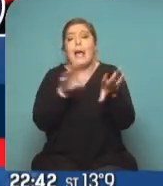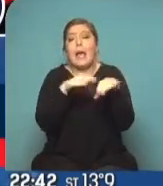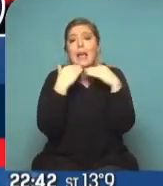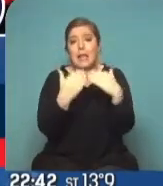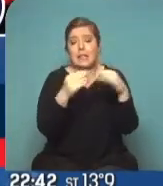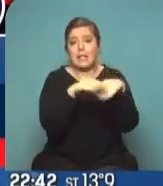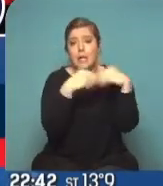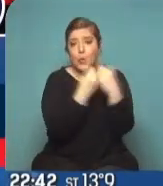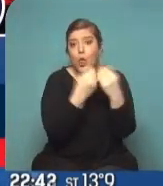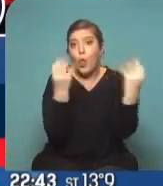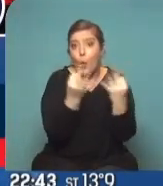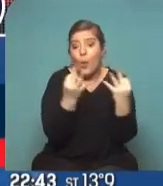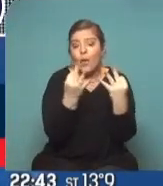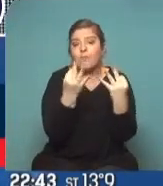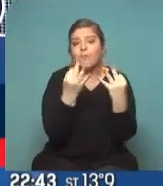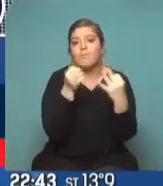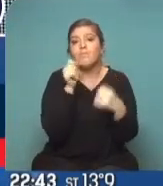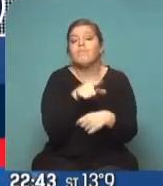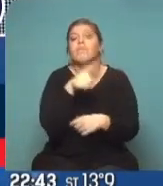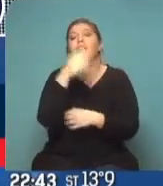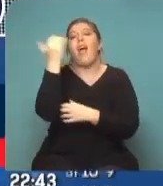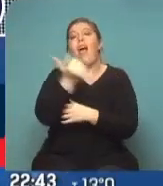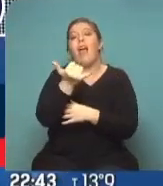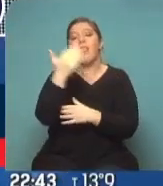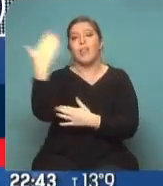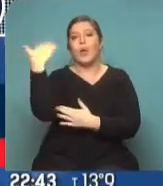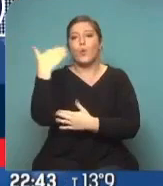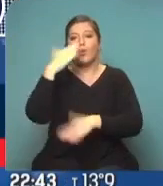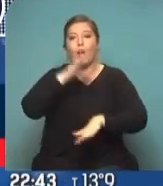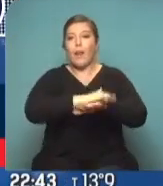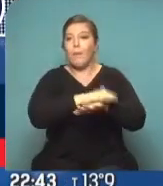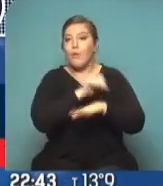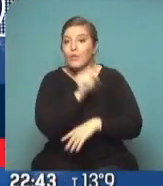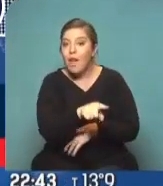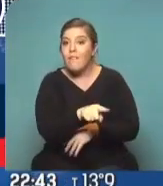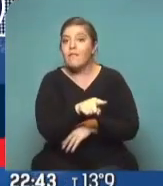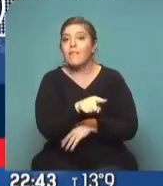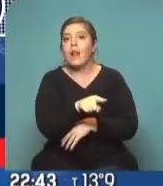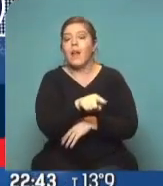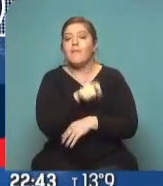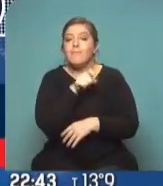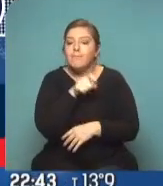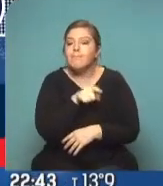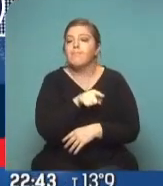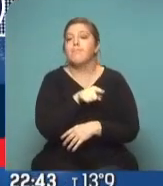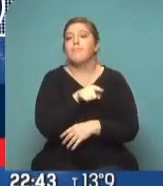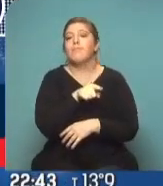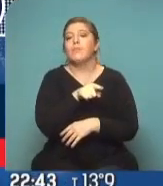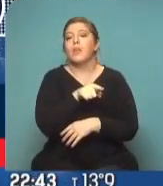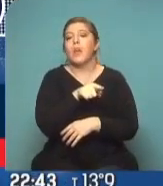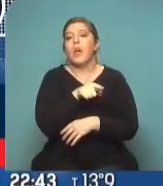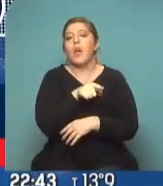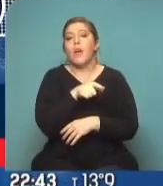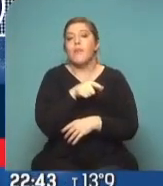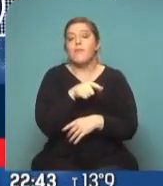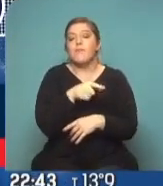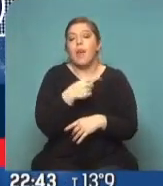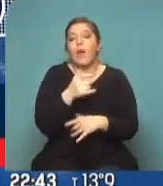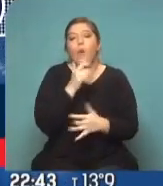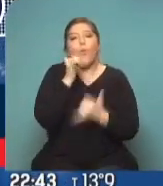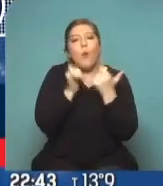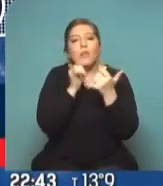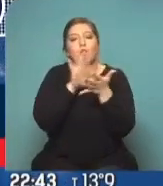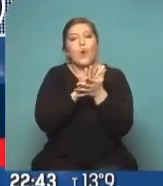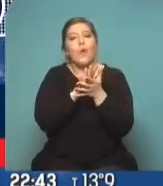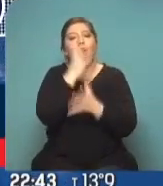giren a tener un discurso más responsable, en el cual reconozca errores del pasado y que plantee que